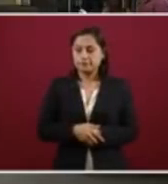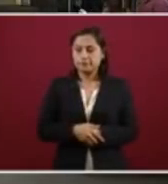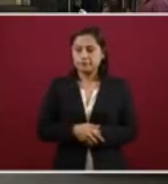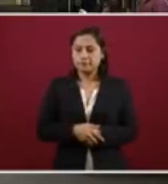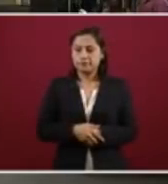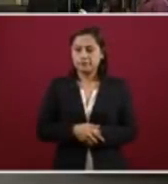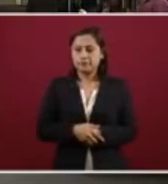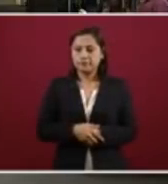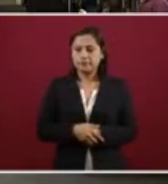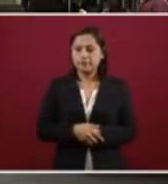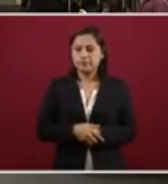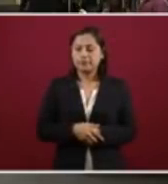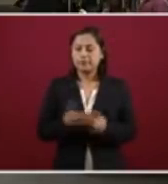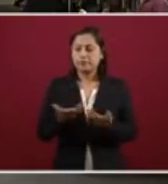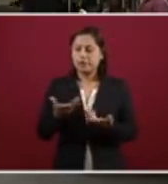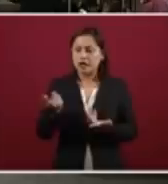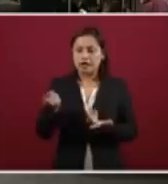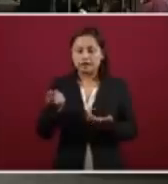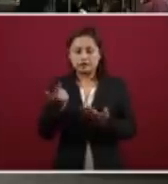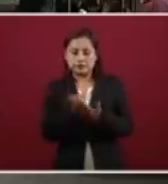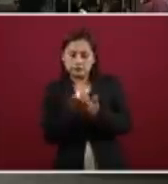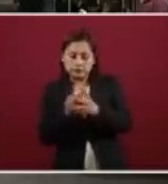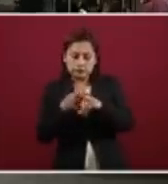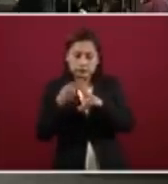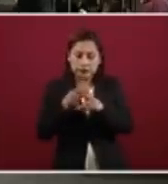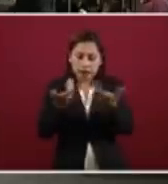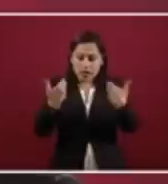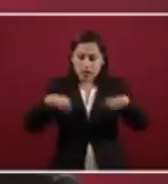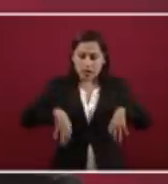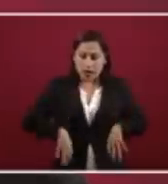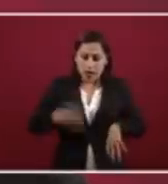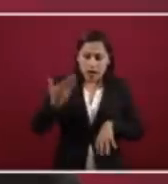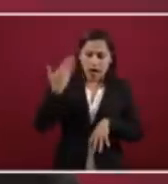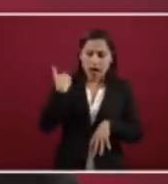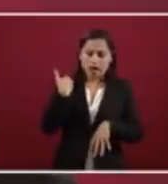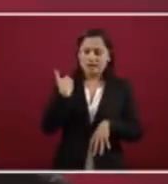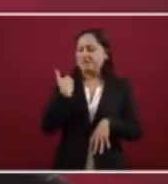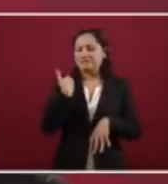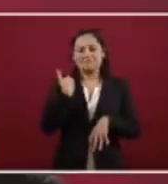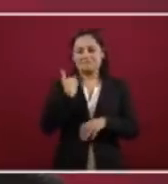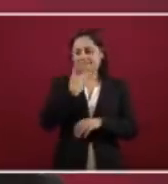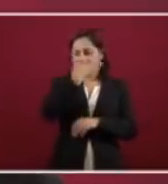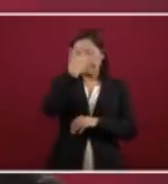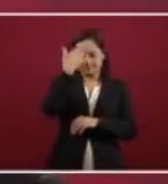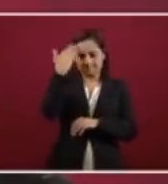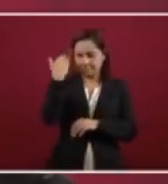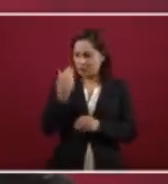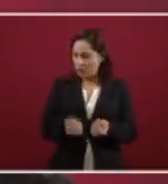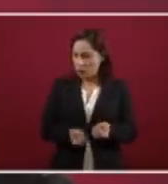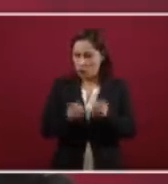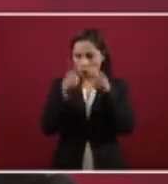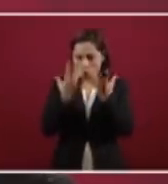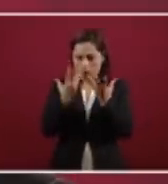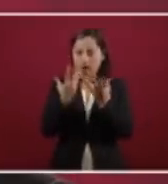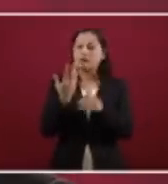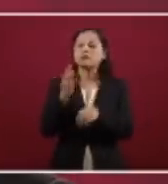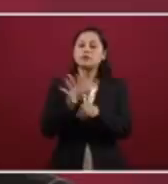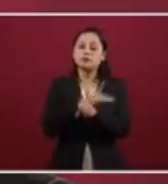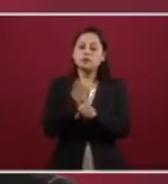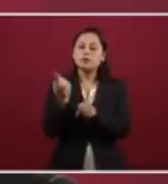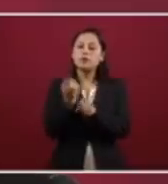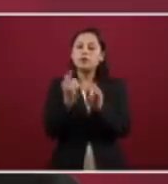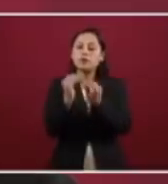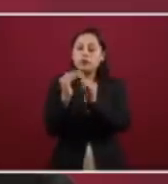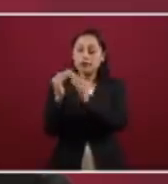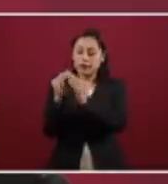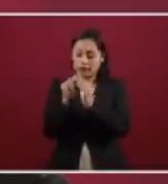Un estimado de desviación de los recursos, no tenemos un estimado, porque es algo que, digamos, que en tema de vivienda nos estamos